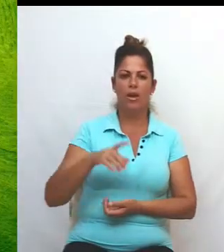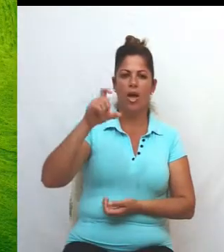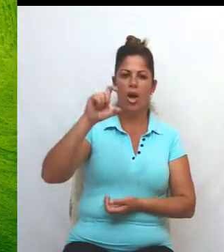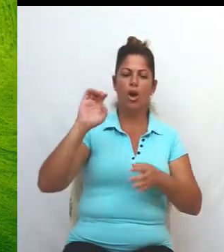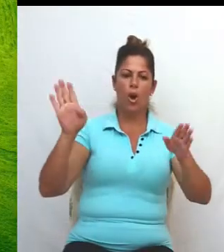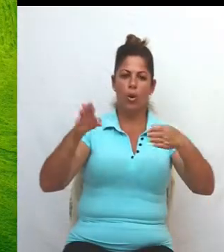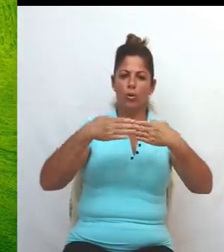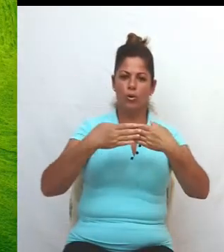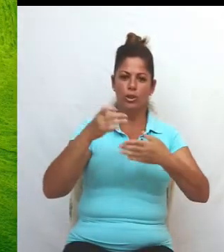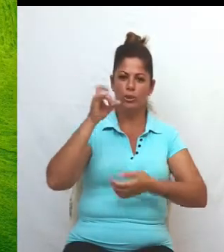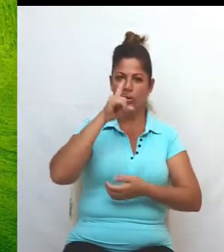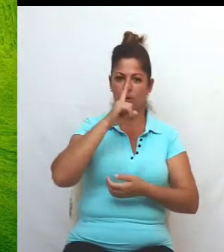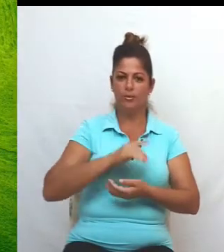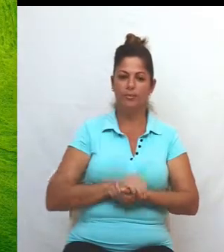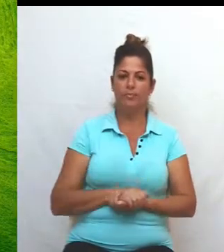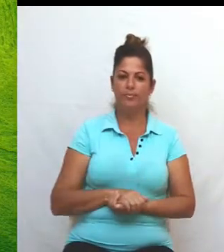conclusiones